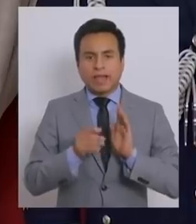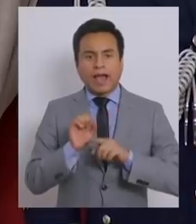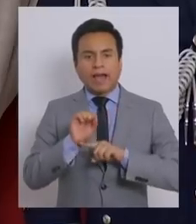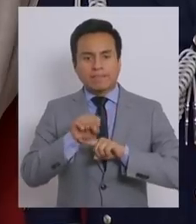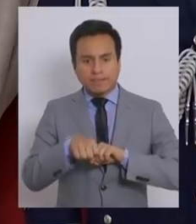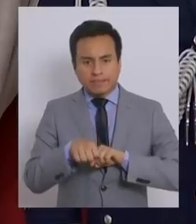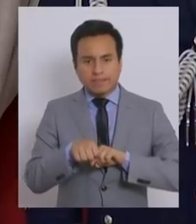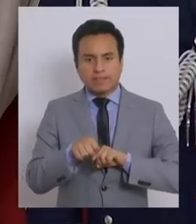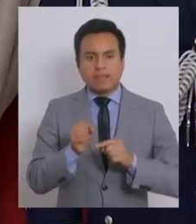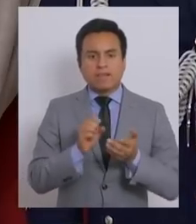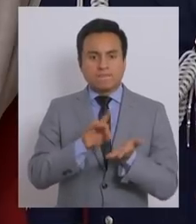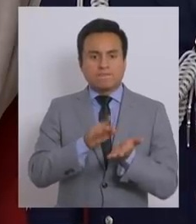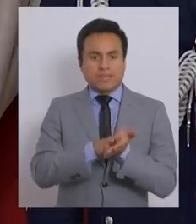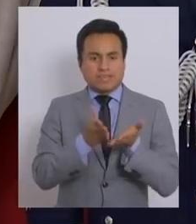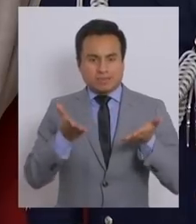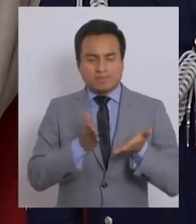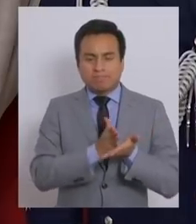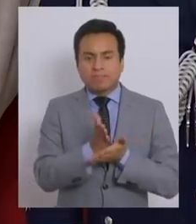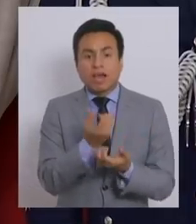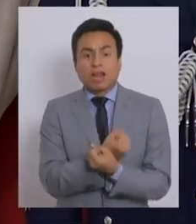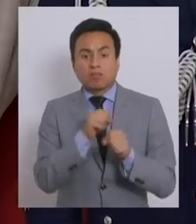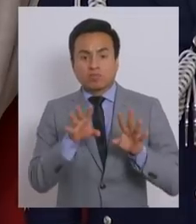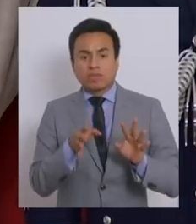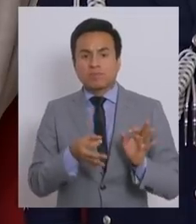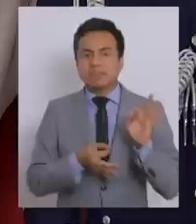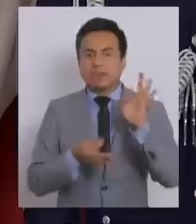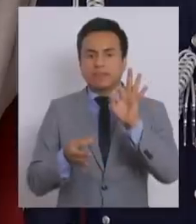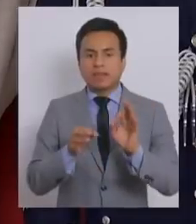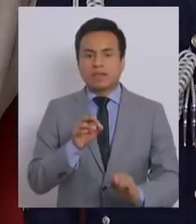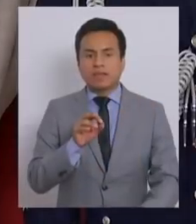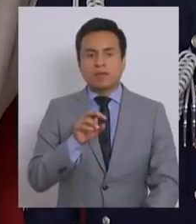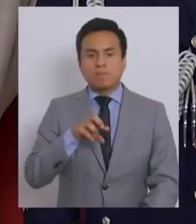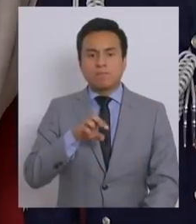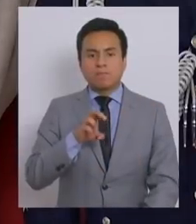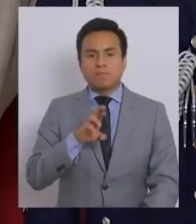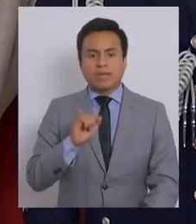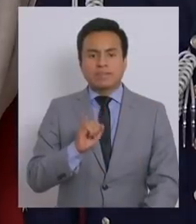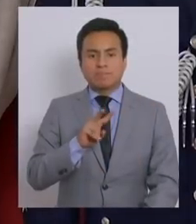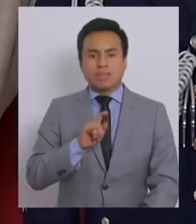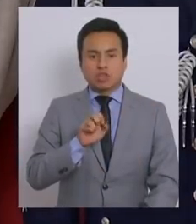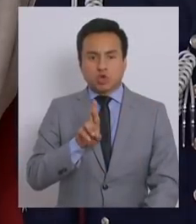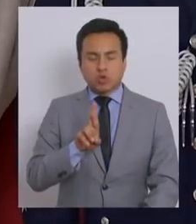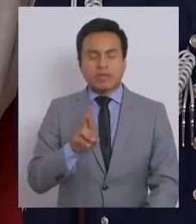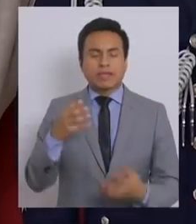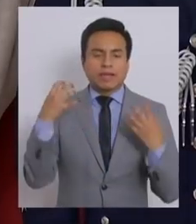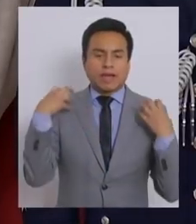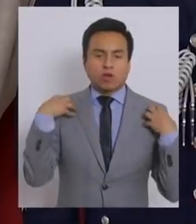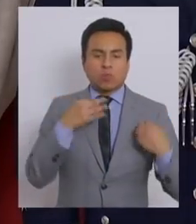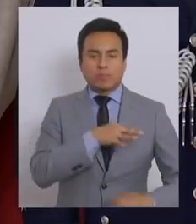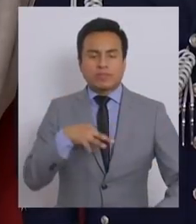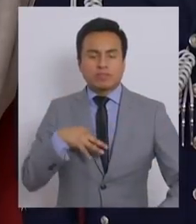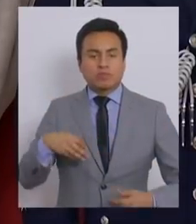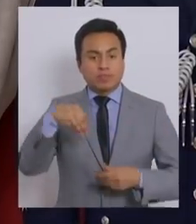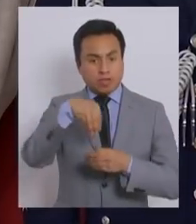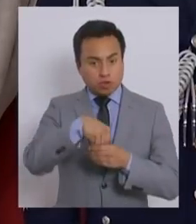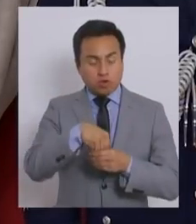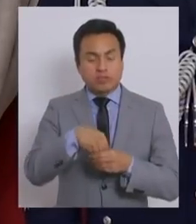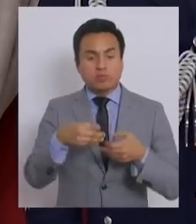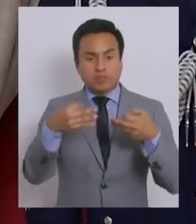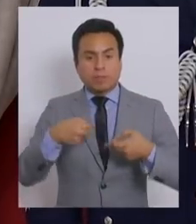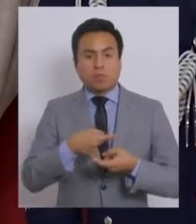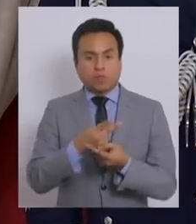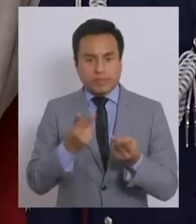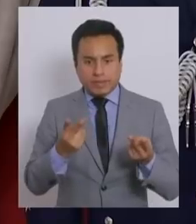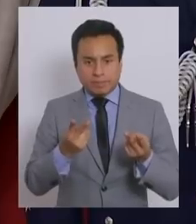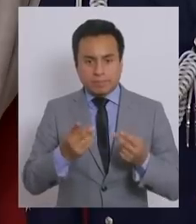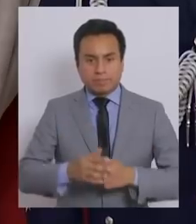Acéptase, a contar de esta fecha, la renuncia presentada por don Víctor Pérez Varela al cargo de Ministro del Interior y Seguridad